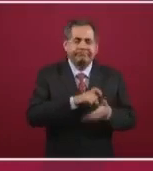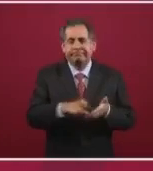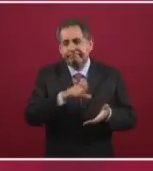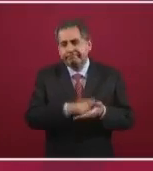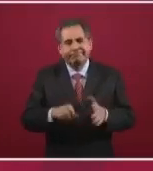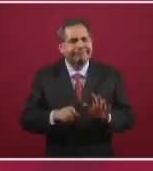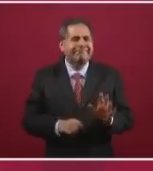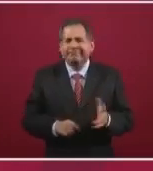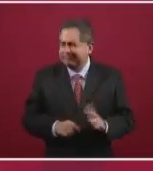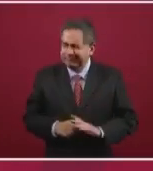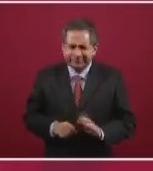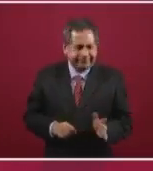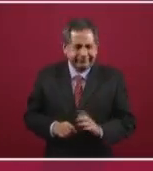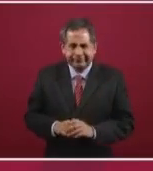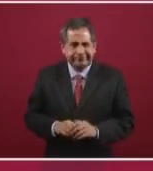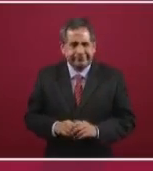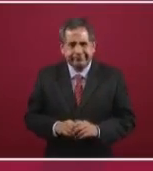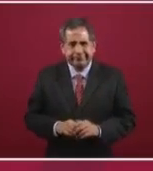y para